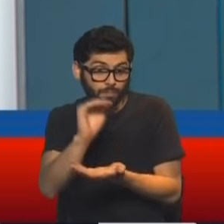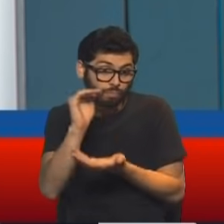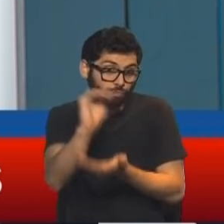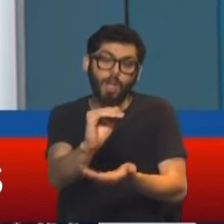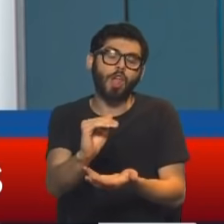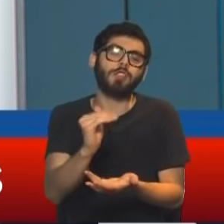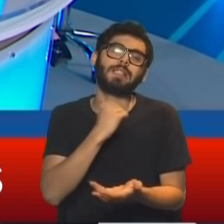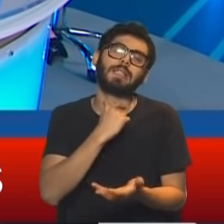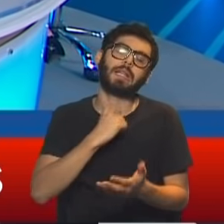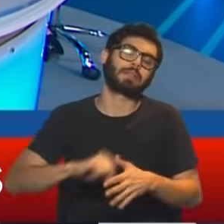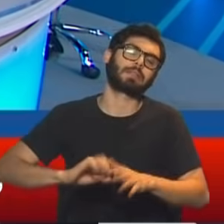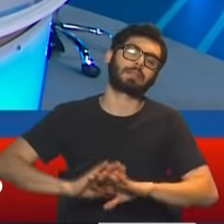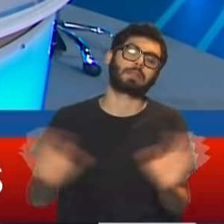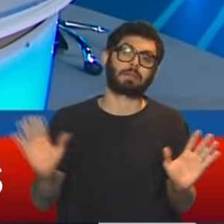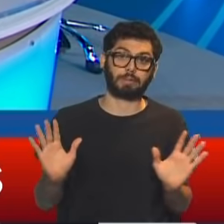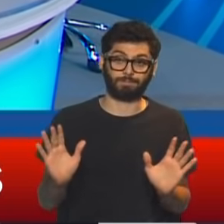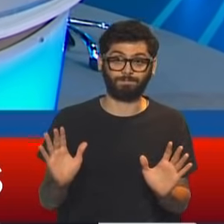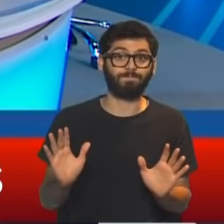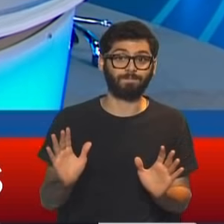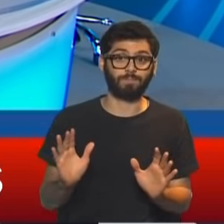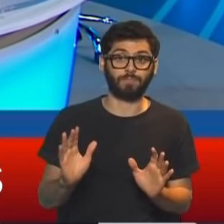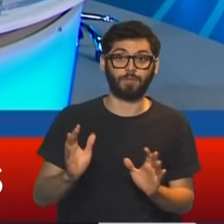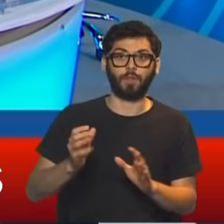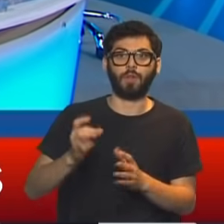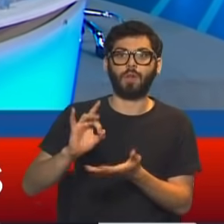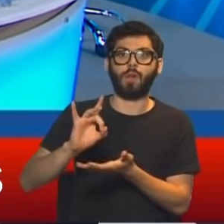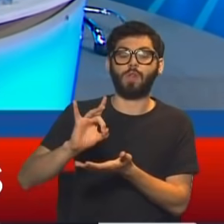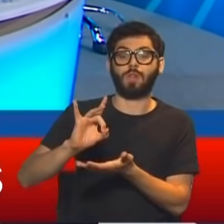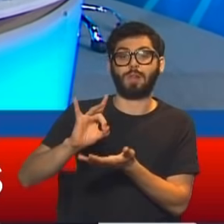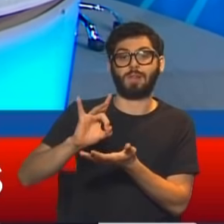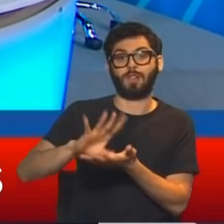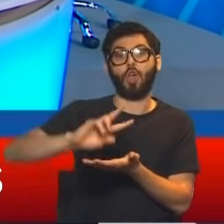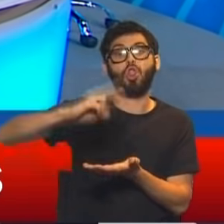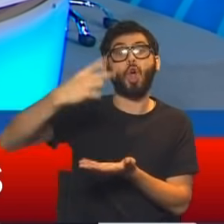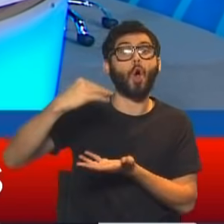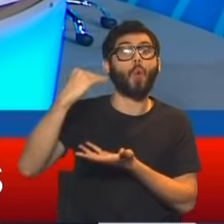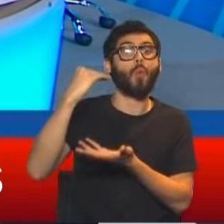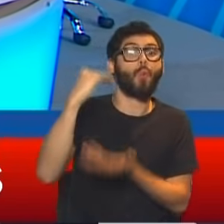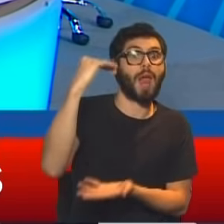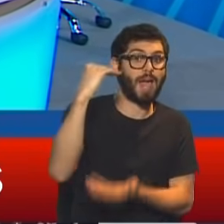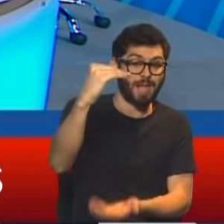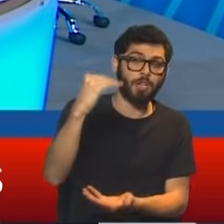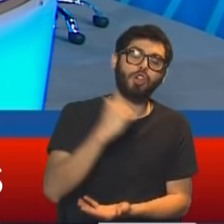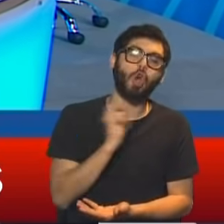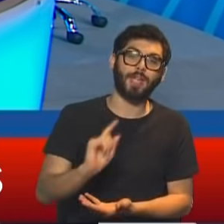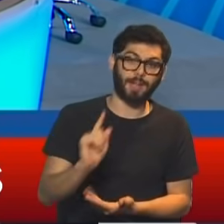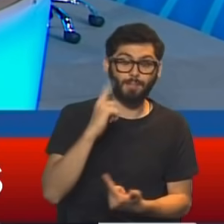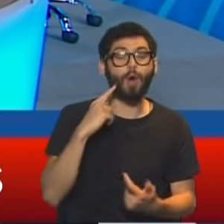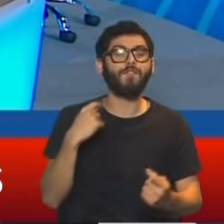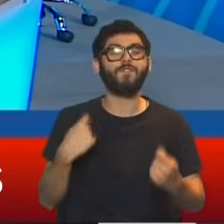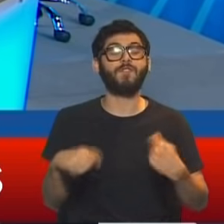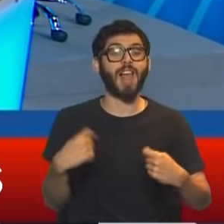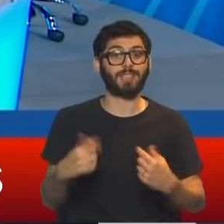No quieren ni indemnización La ni doble- doble La doble suspensión de indemnización despidos. o Sí. doble indemnización de despido. Están ¿Para, más que para nada, qué? sí. Para Flexibilizar